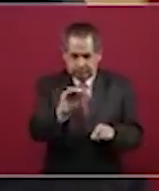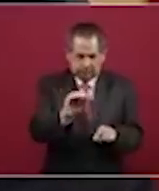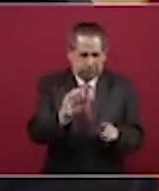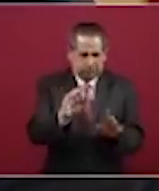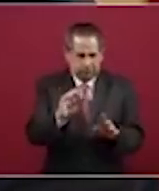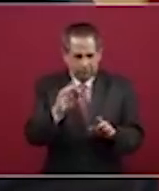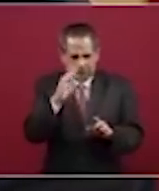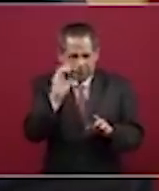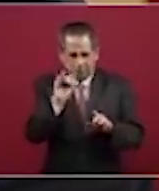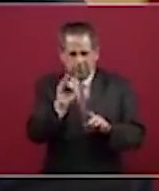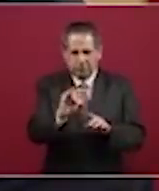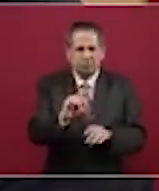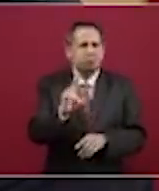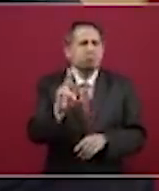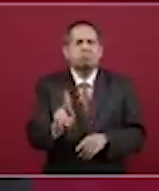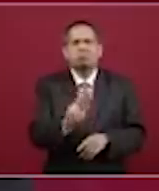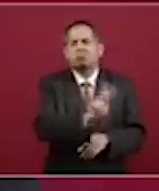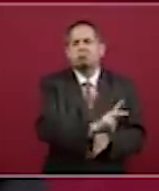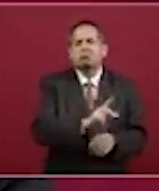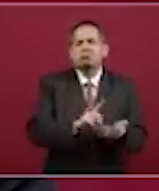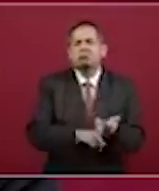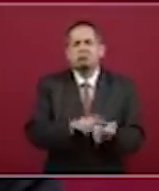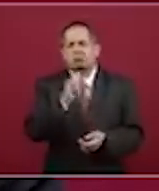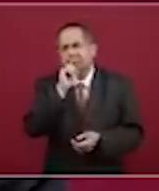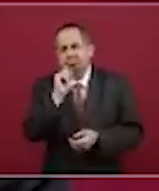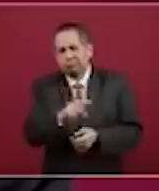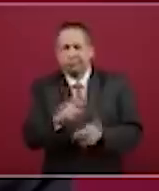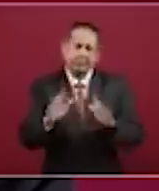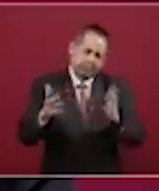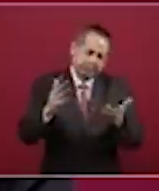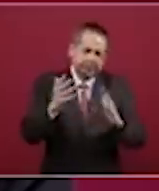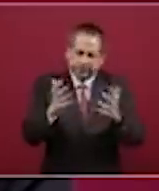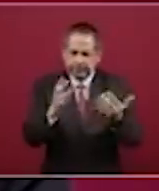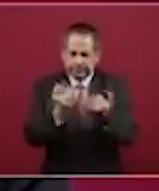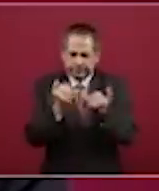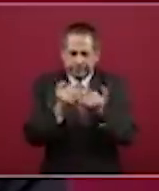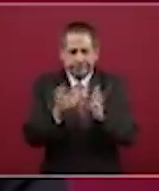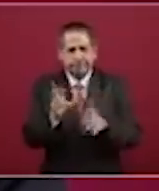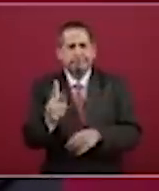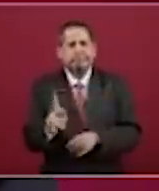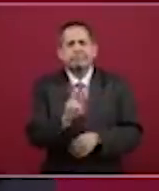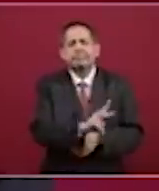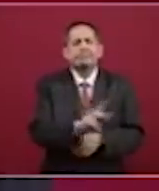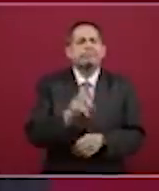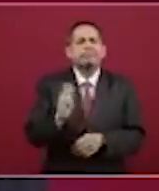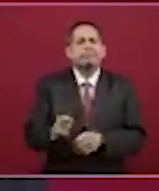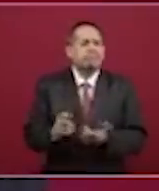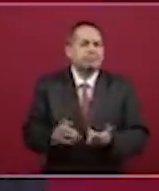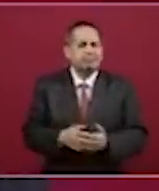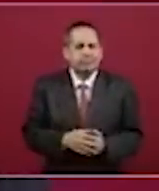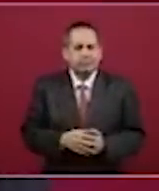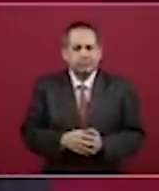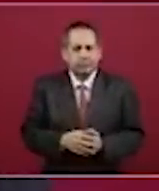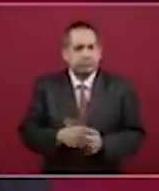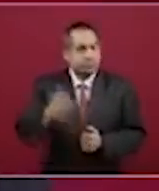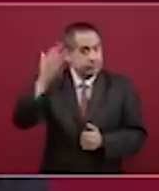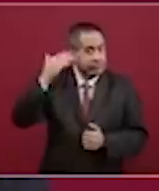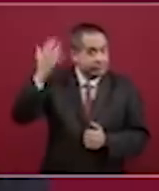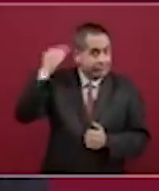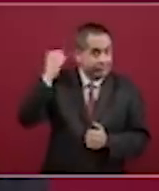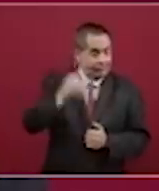algo parecido, guardadas las proporciones, a lo que me